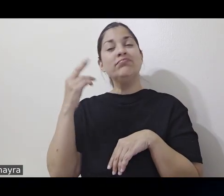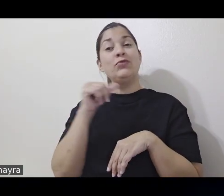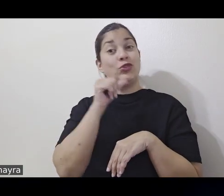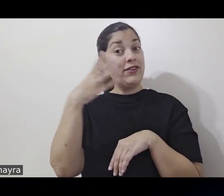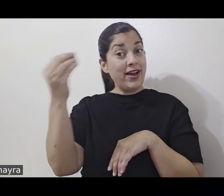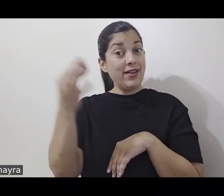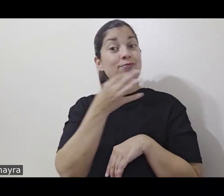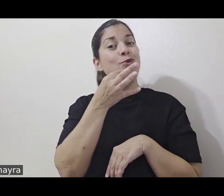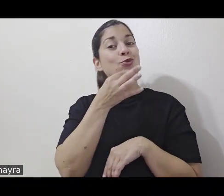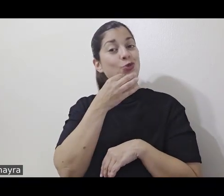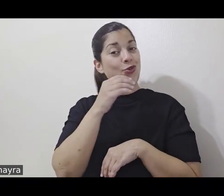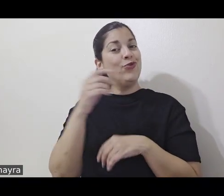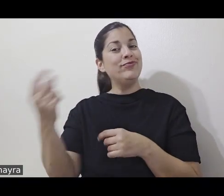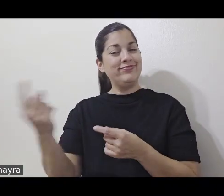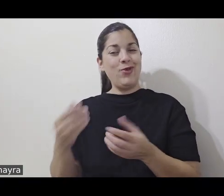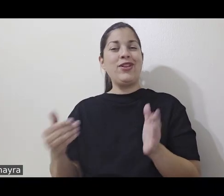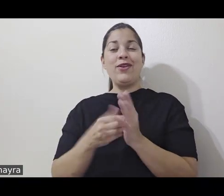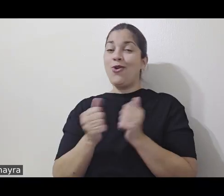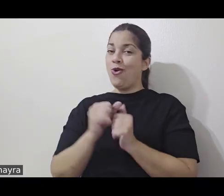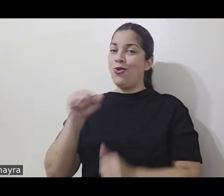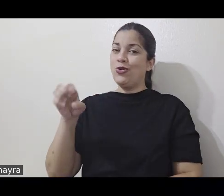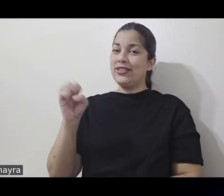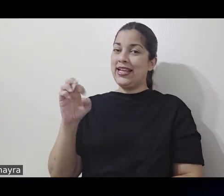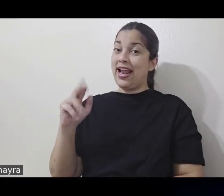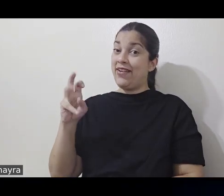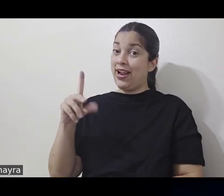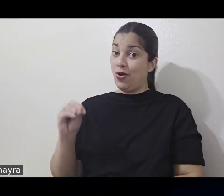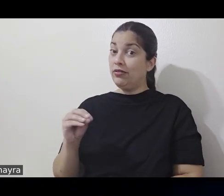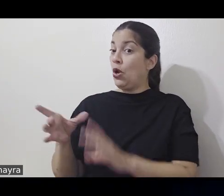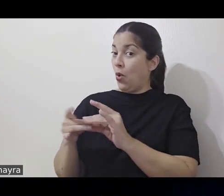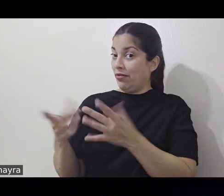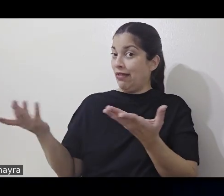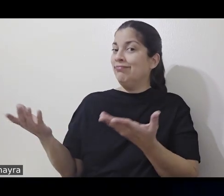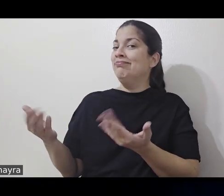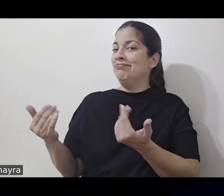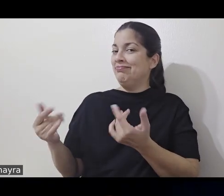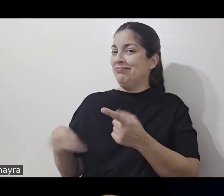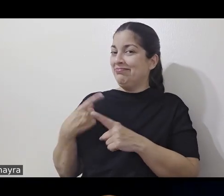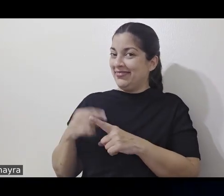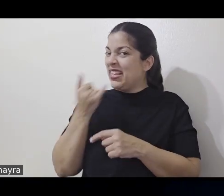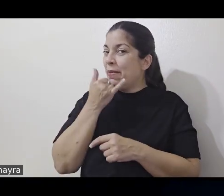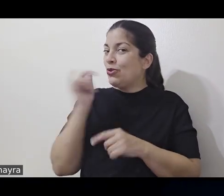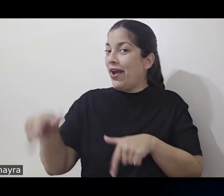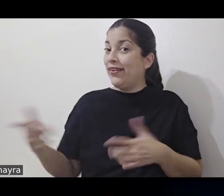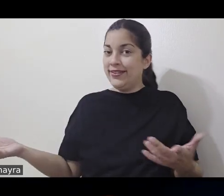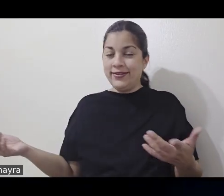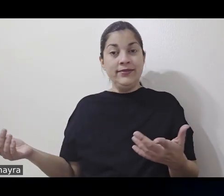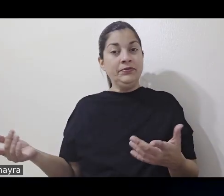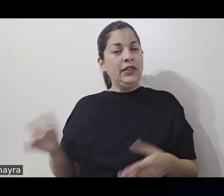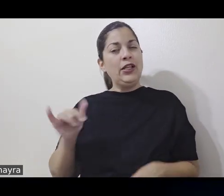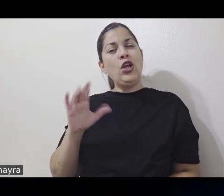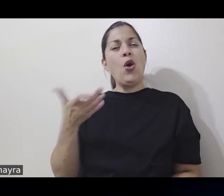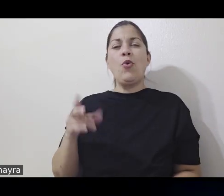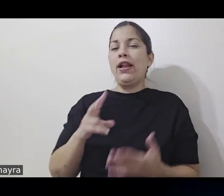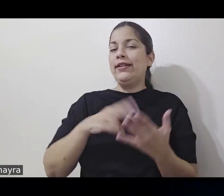ya mismito con José Ravelo y que nos cuente qué fue lo que pasó ahí. Ah, sí, claro. Porque esto es como que